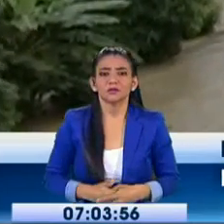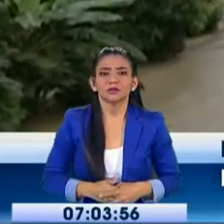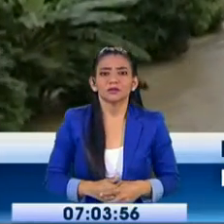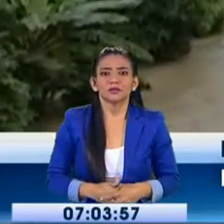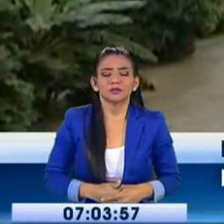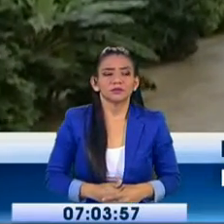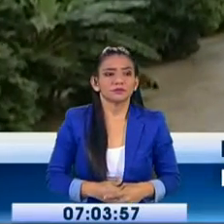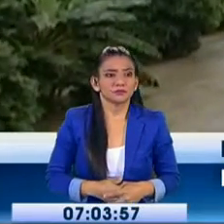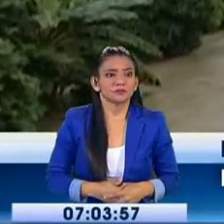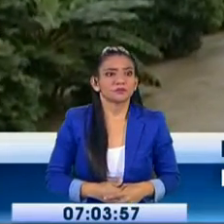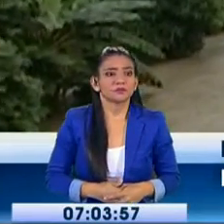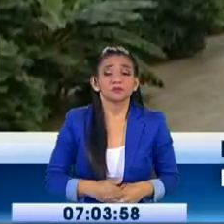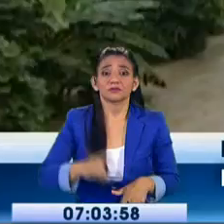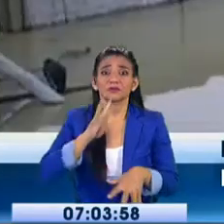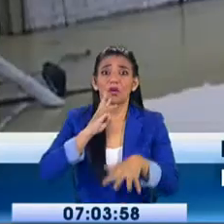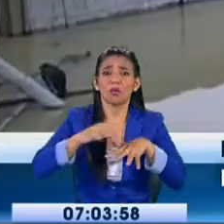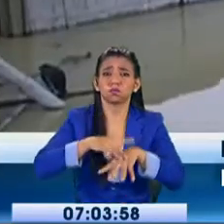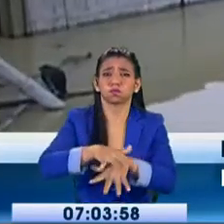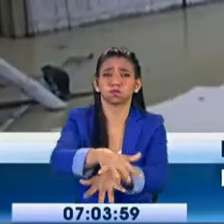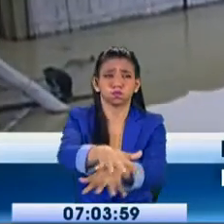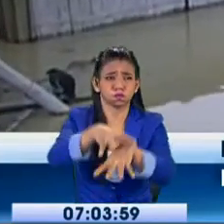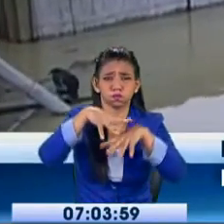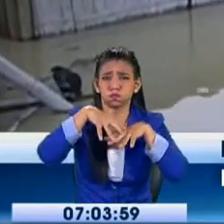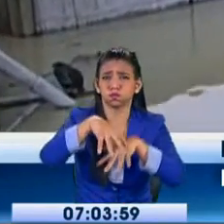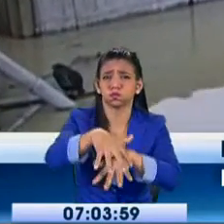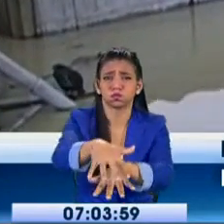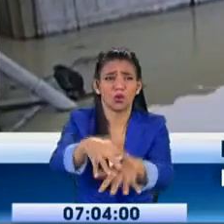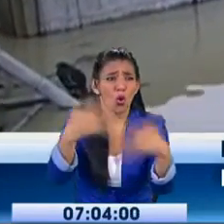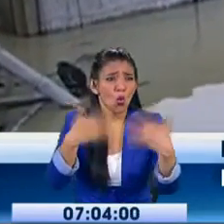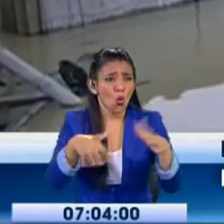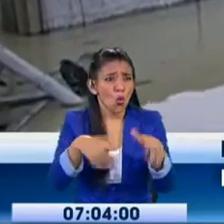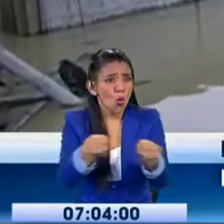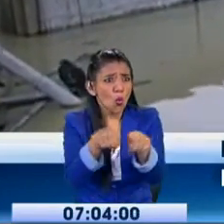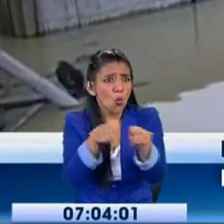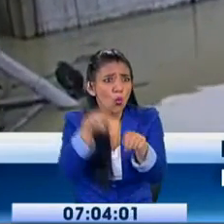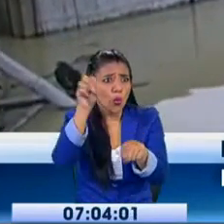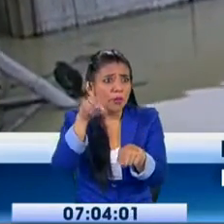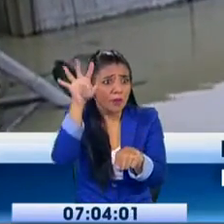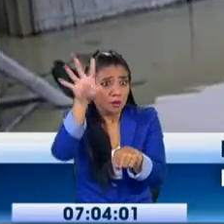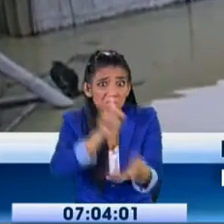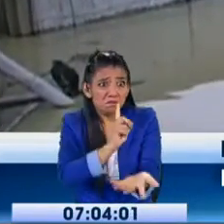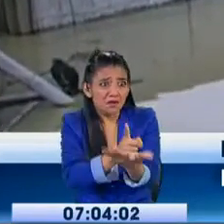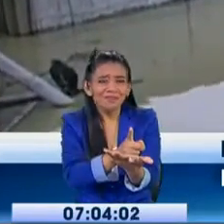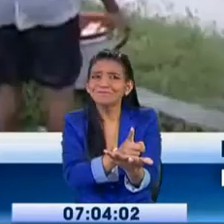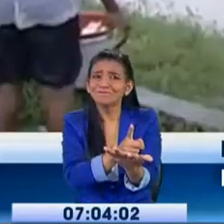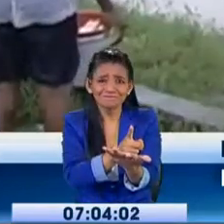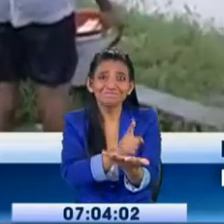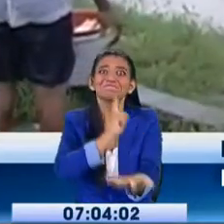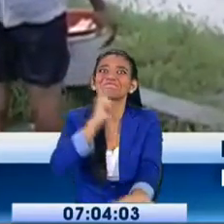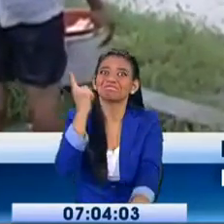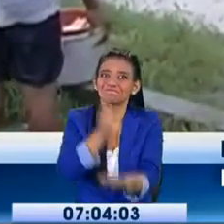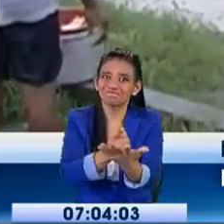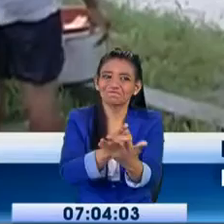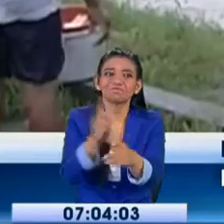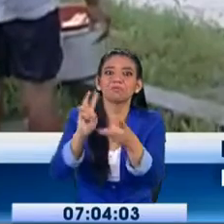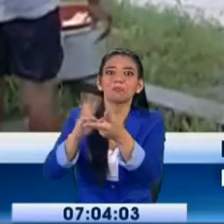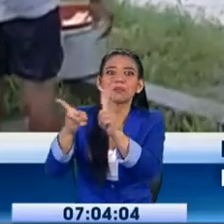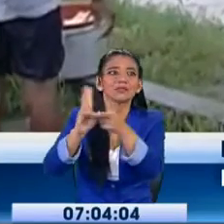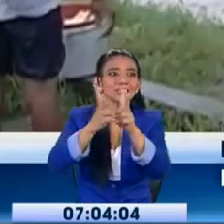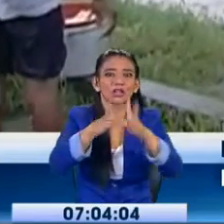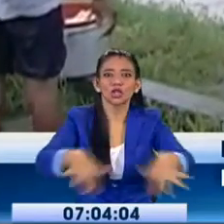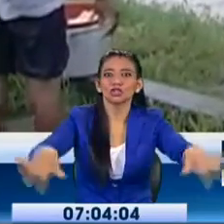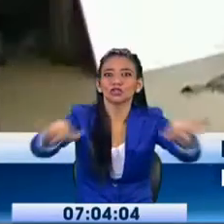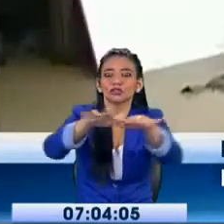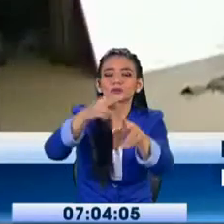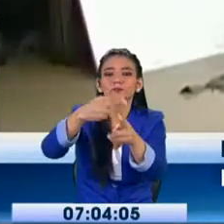Una voz se corrió rápidamente, la escena parecía sacada de una película de ficción, pero en esta ocasión era verdad lo que comentaban los vecinos de San